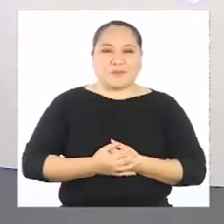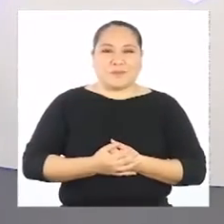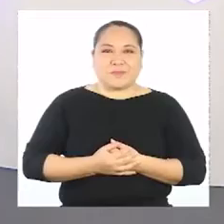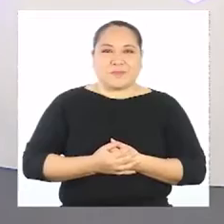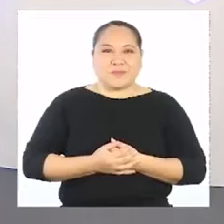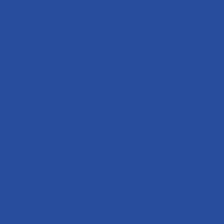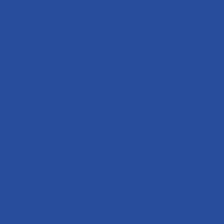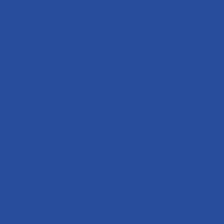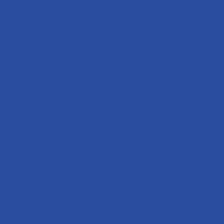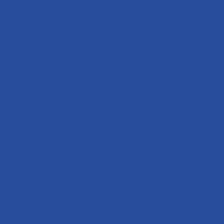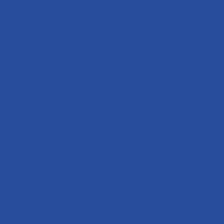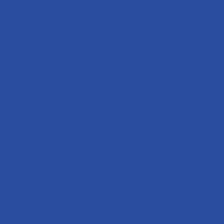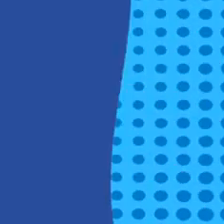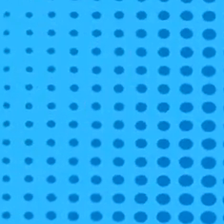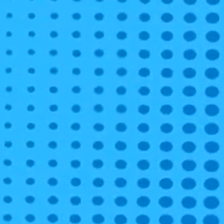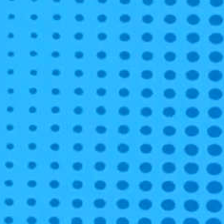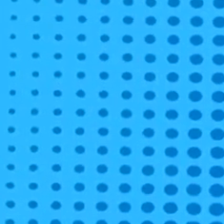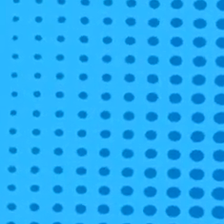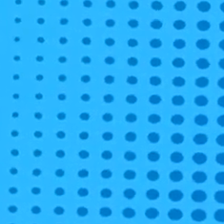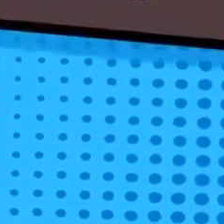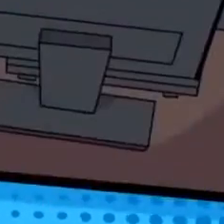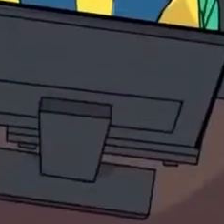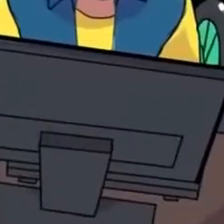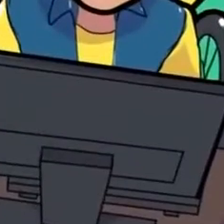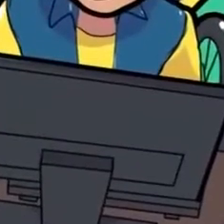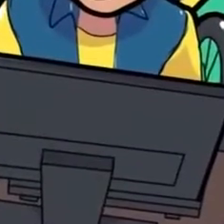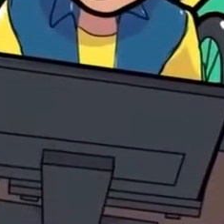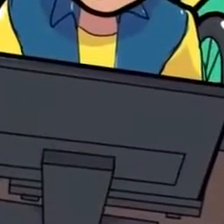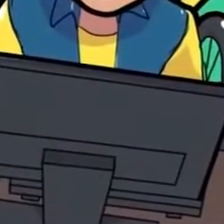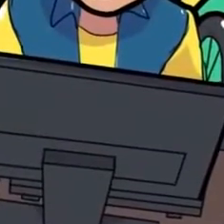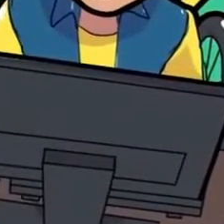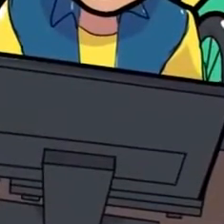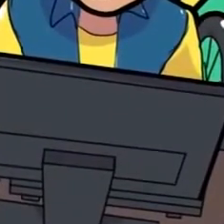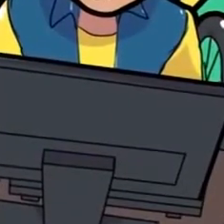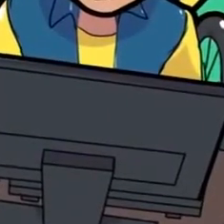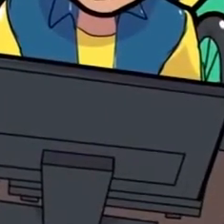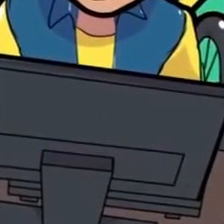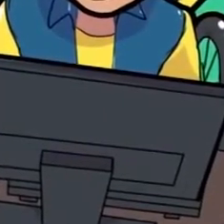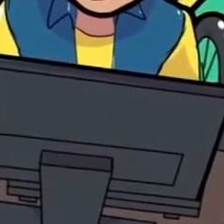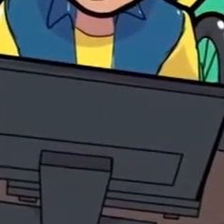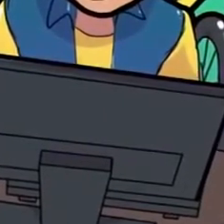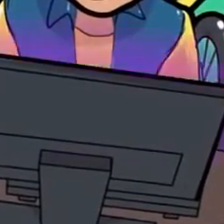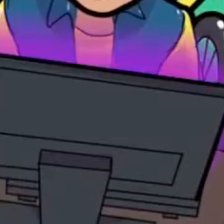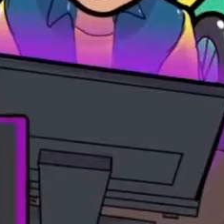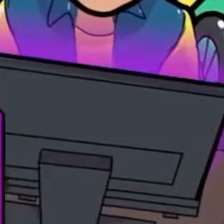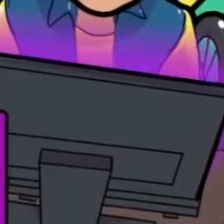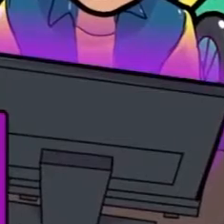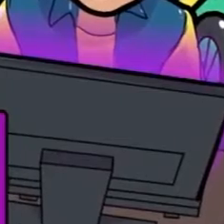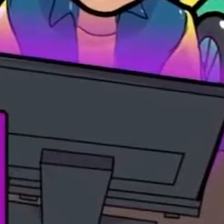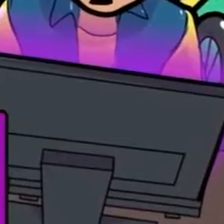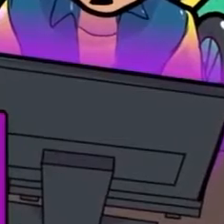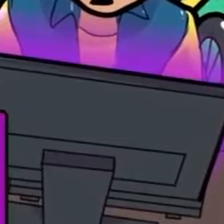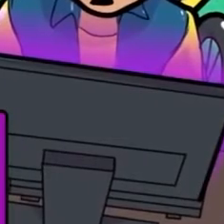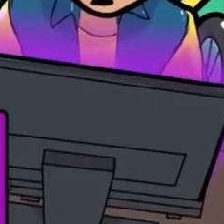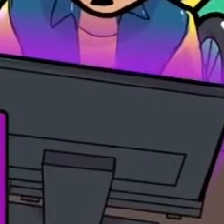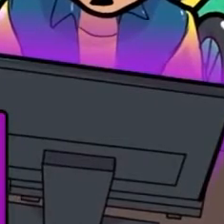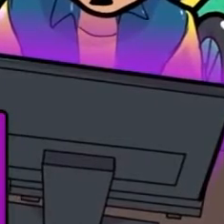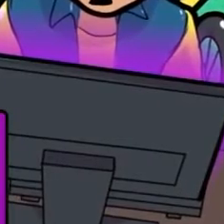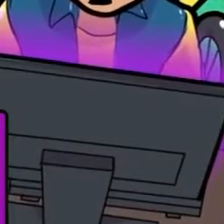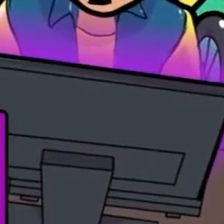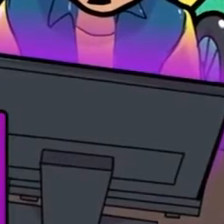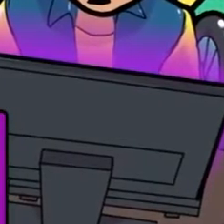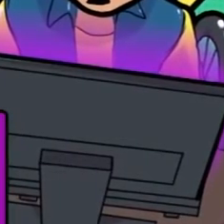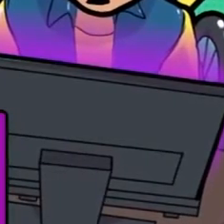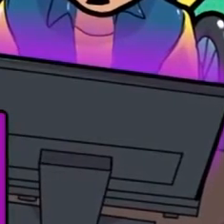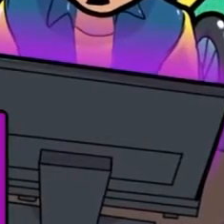volvemos. La educación a distancia nos permite seguir aprendiendo, pero también tiene riesgos que debemos